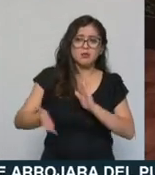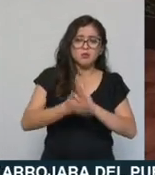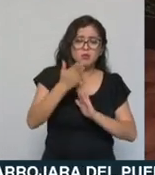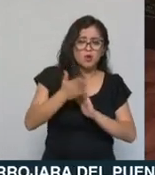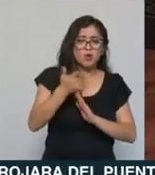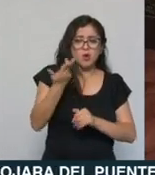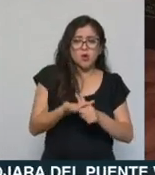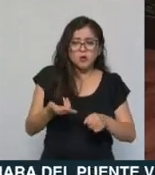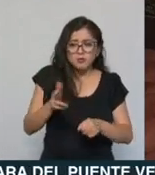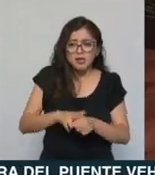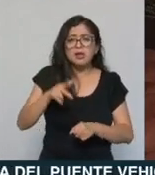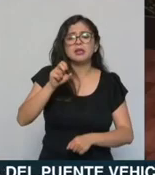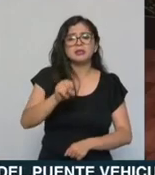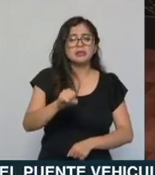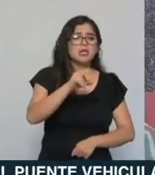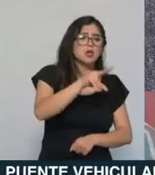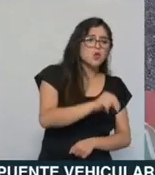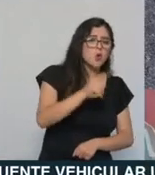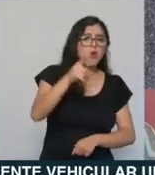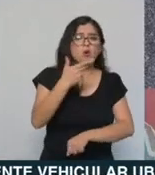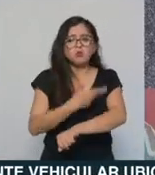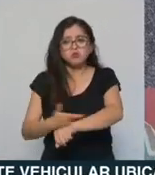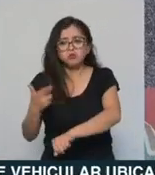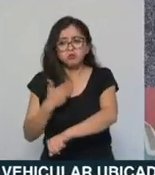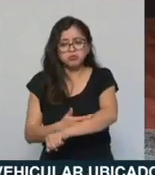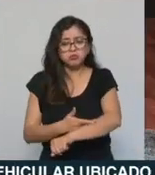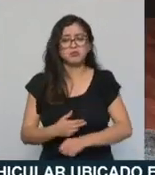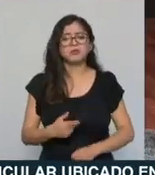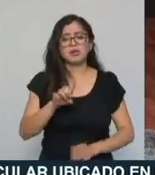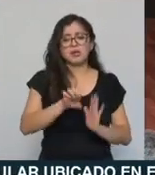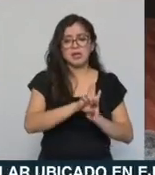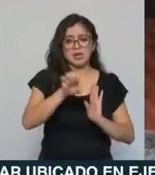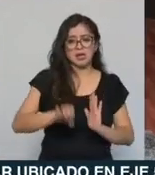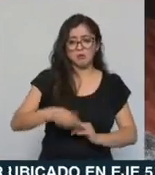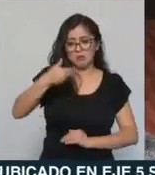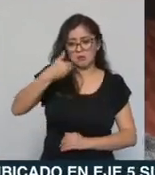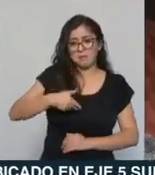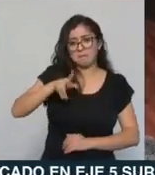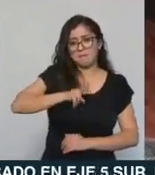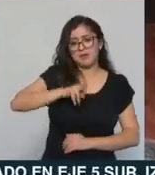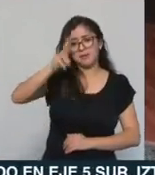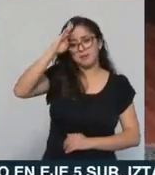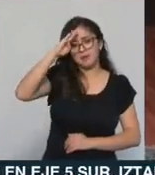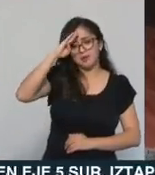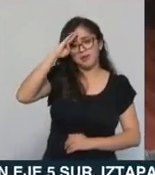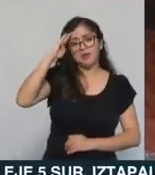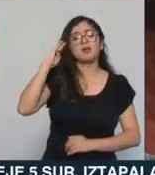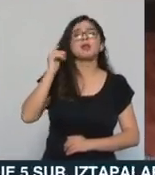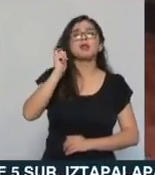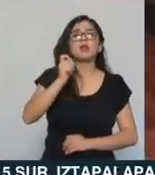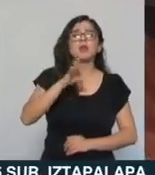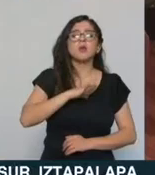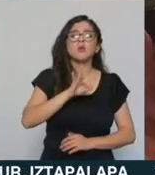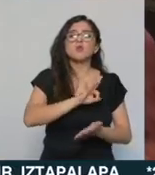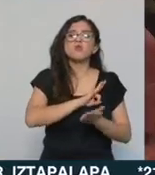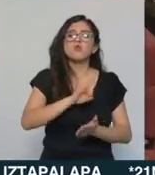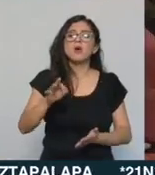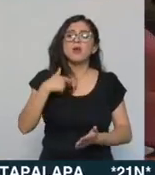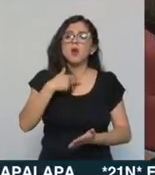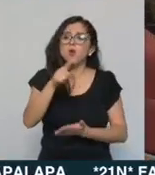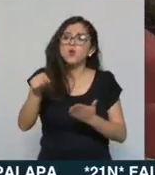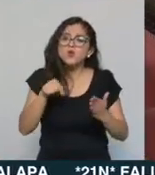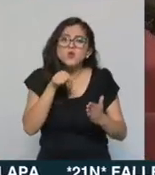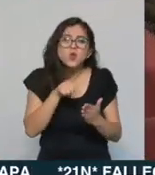de ir revisando el por qué sí, el por qué no. En mi caso personal me gustaría, porque entonces nos dan un poquito de un espacio a nosotras